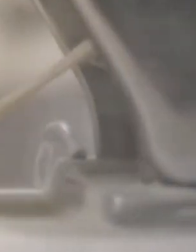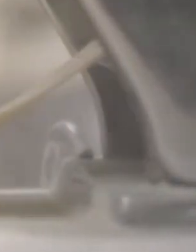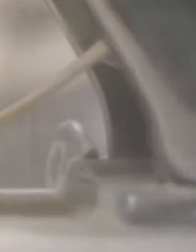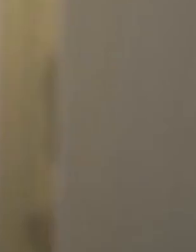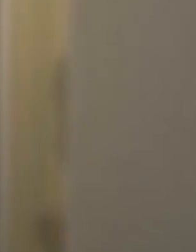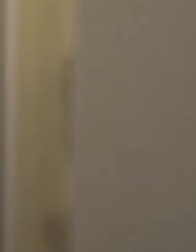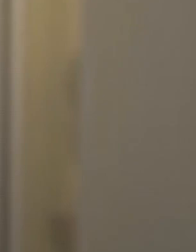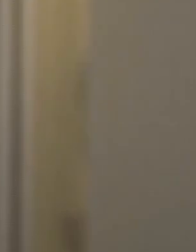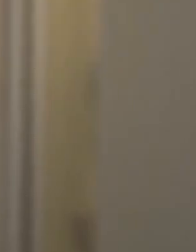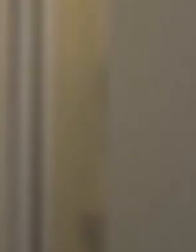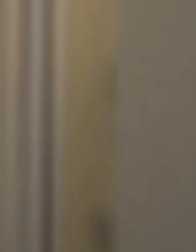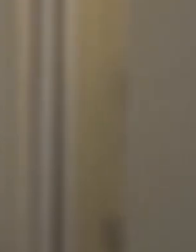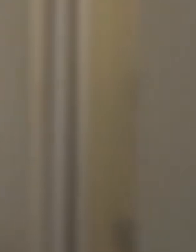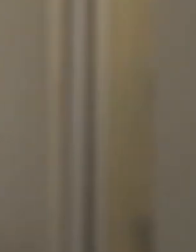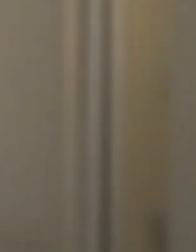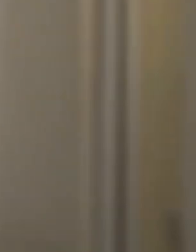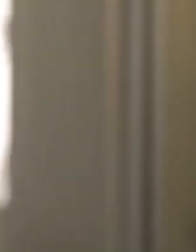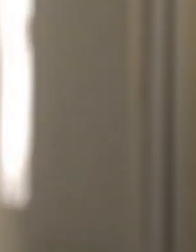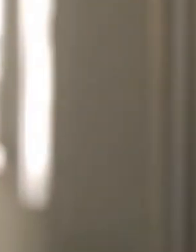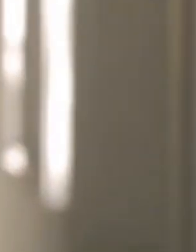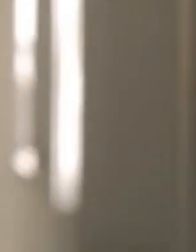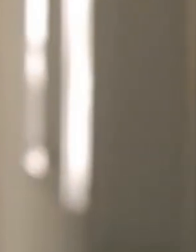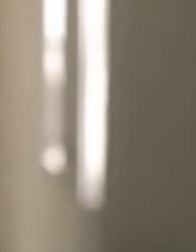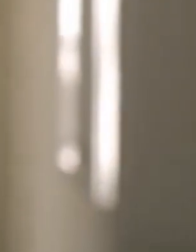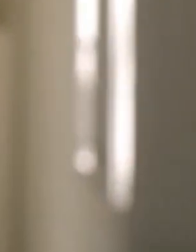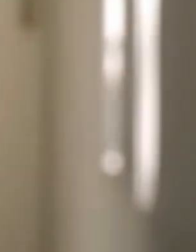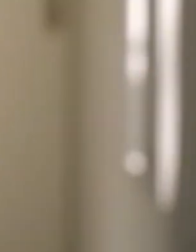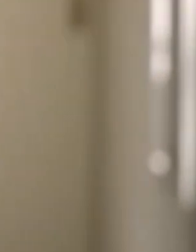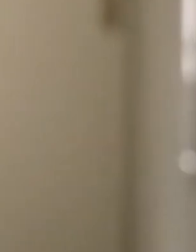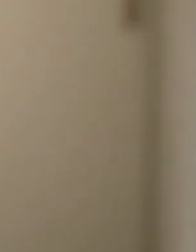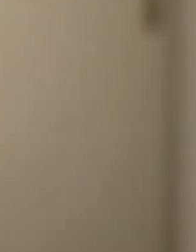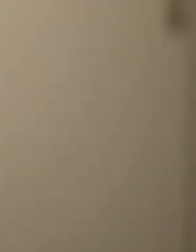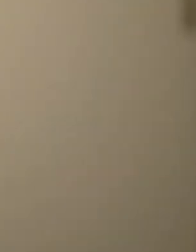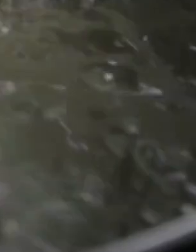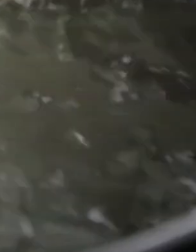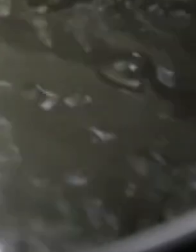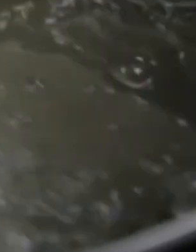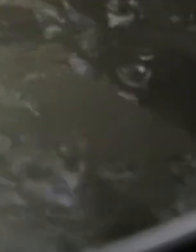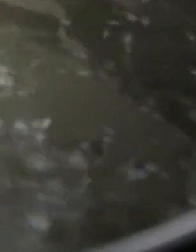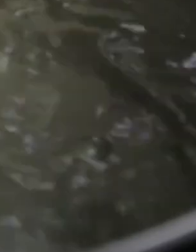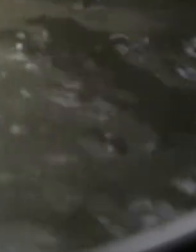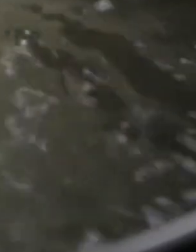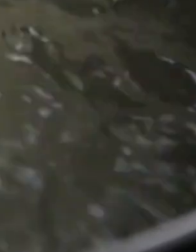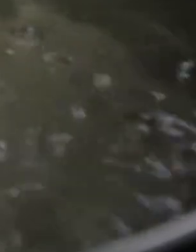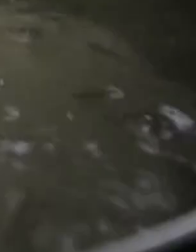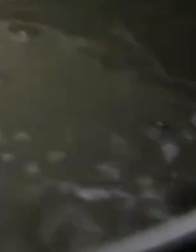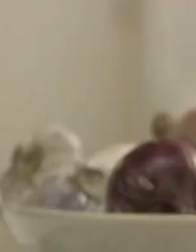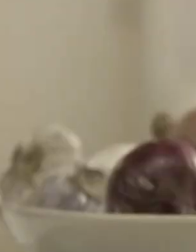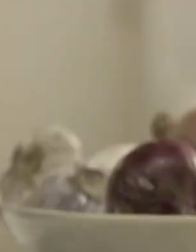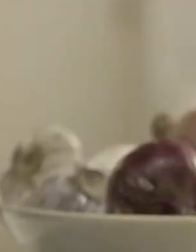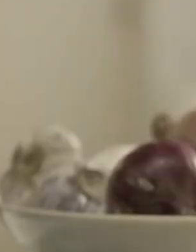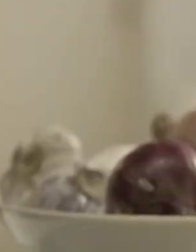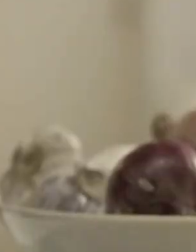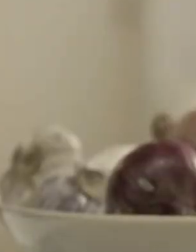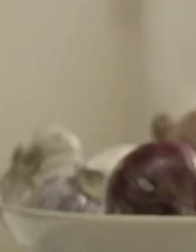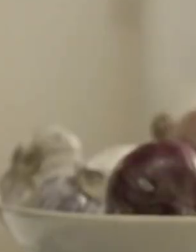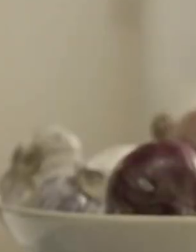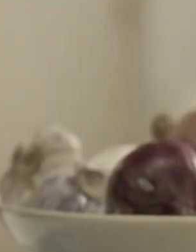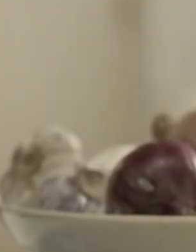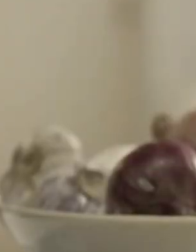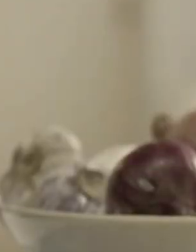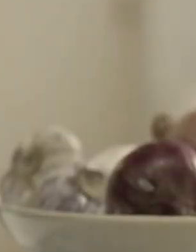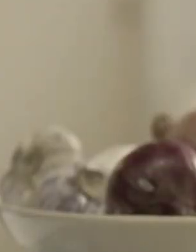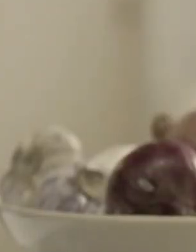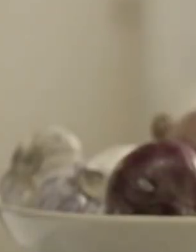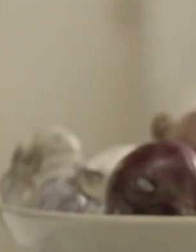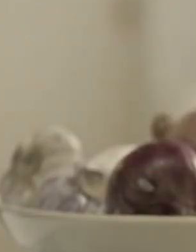de la gastronomía. Mi nombre es Eugenia, soy científica y hasta hace unos años no sabía cocinar ni un huevo duro. Pero gracias a mi amigo cocinero descubrí